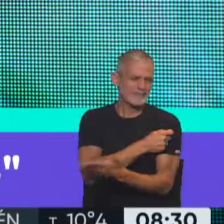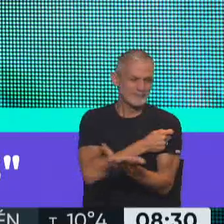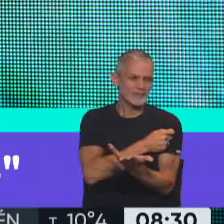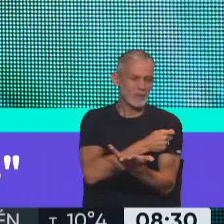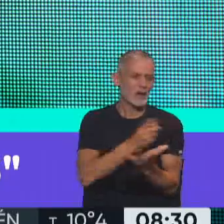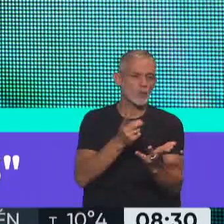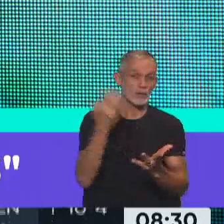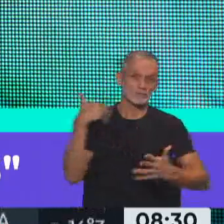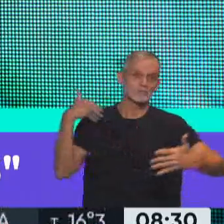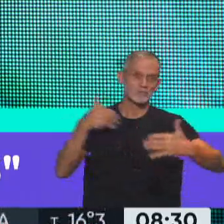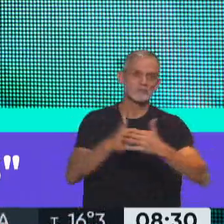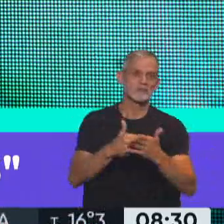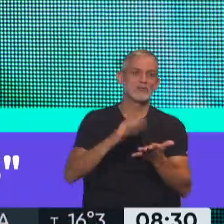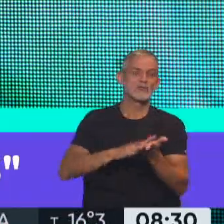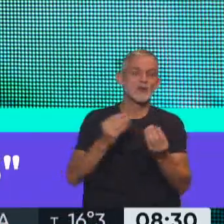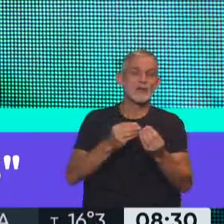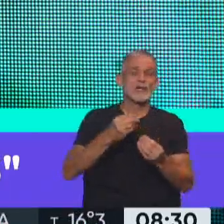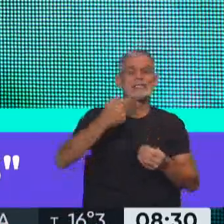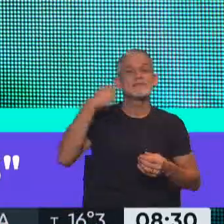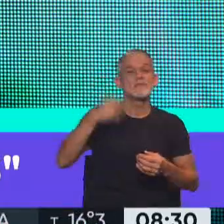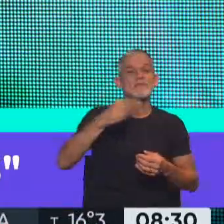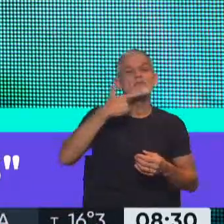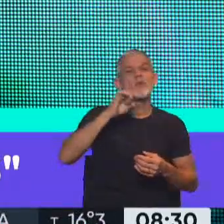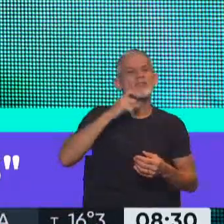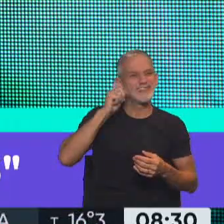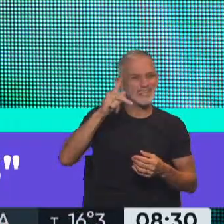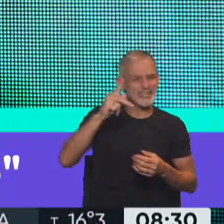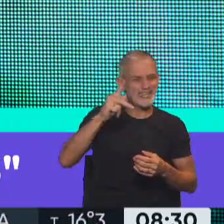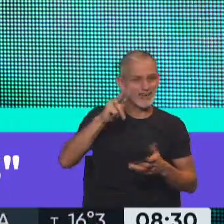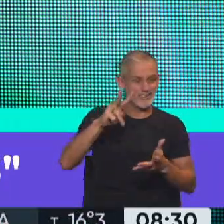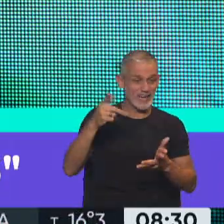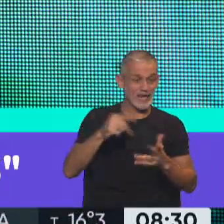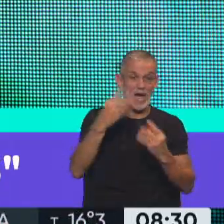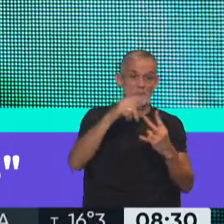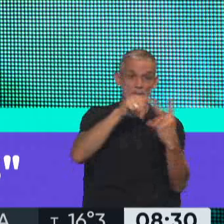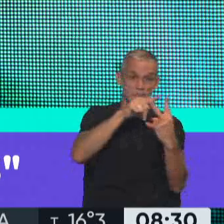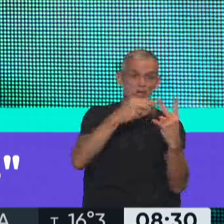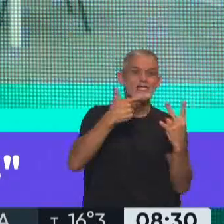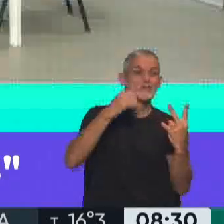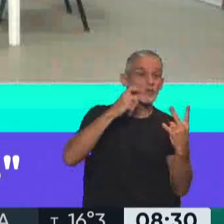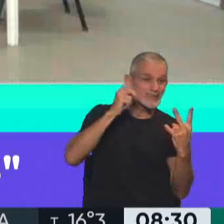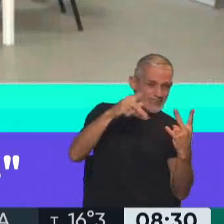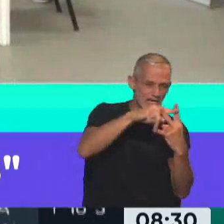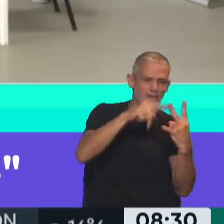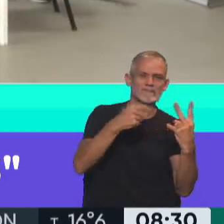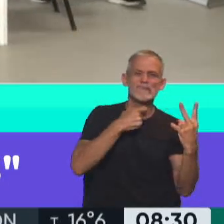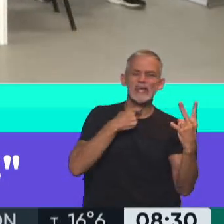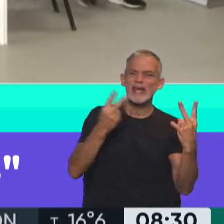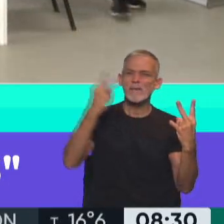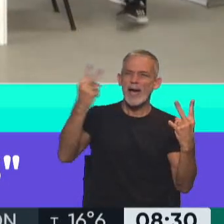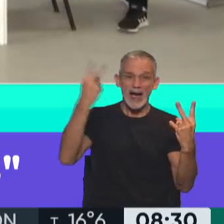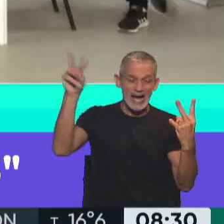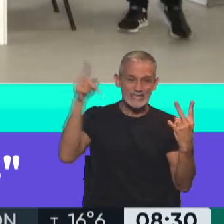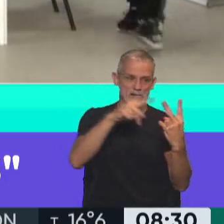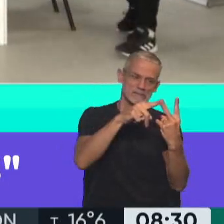últimos días mucho se ha hablado respecto a la Sputnik, teniendo la posibilidad de que quienes tienen las 2 primeras dosis de Sputnik, si quieren viajar al exterior, deben